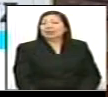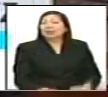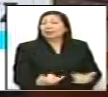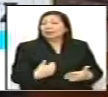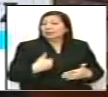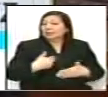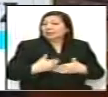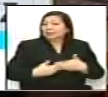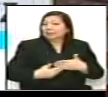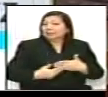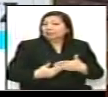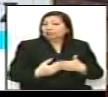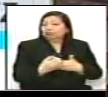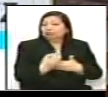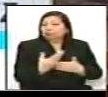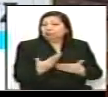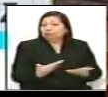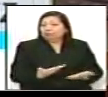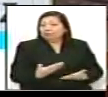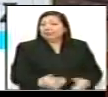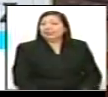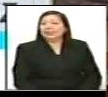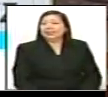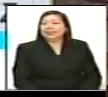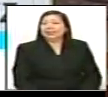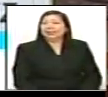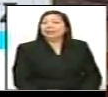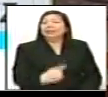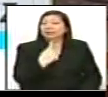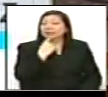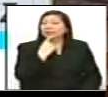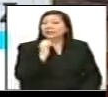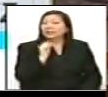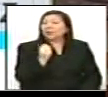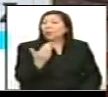esto generaba un semáforo. El semáforo te indicaba